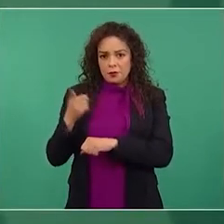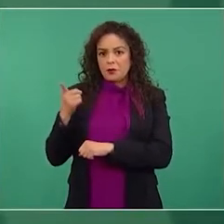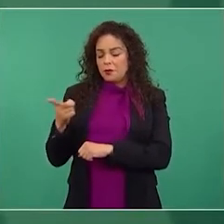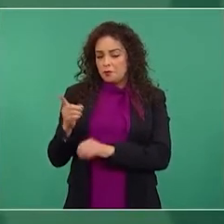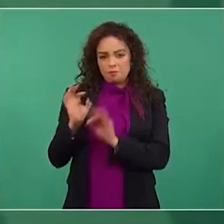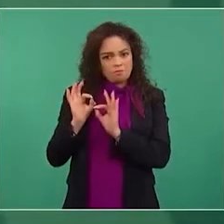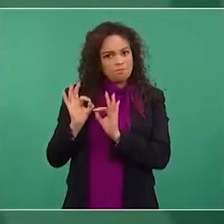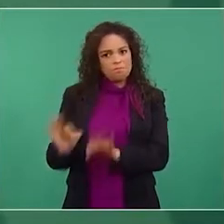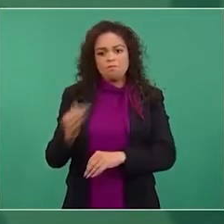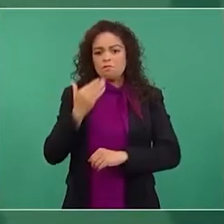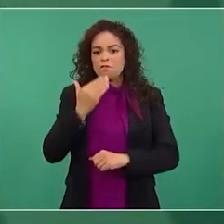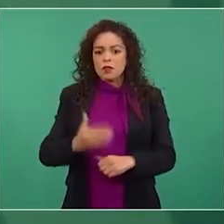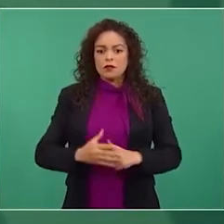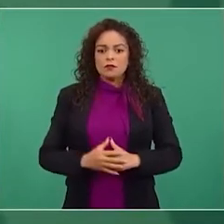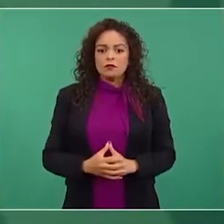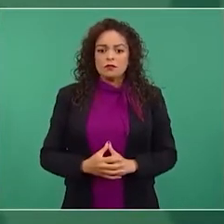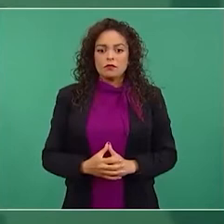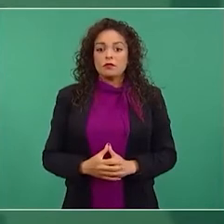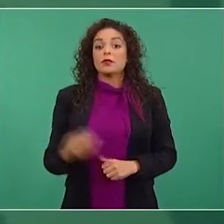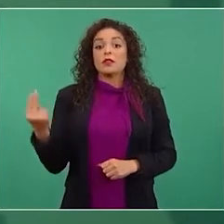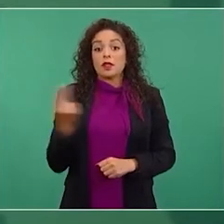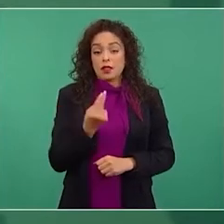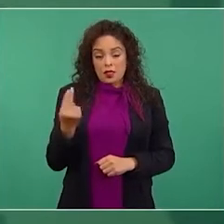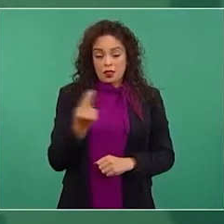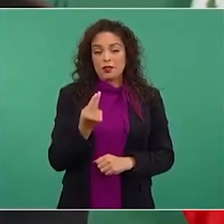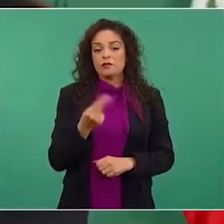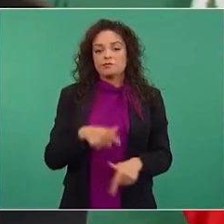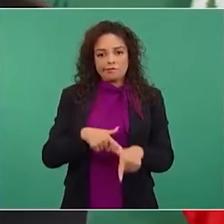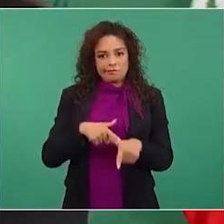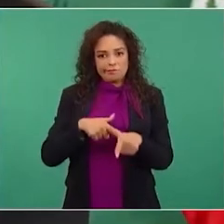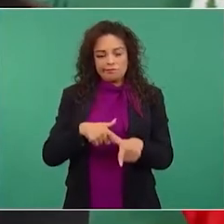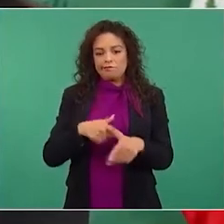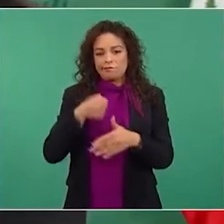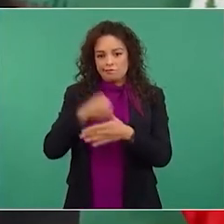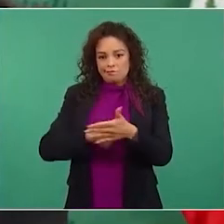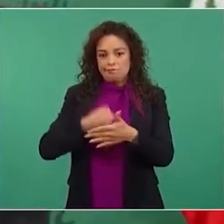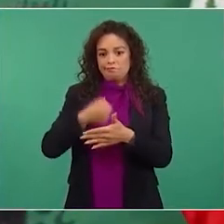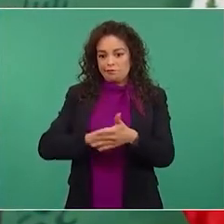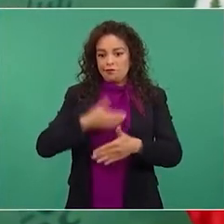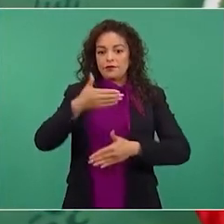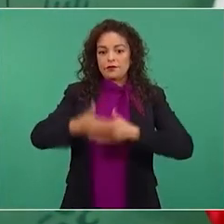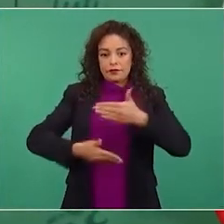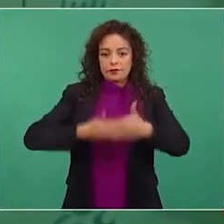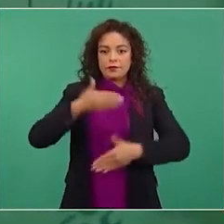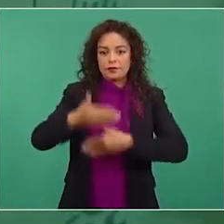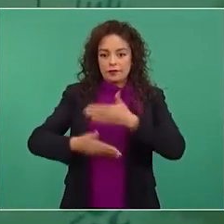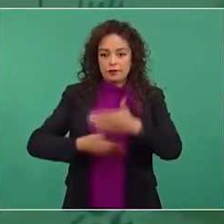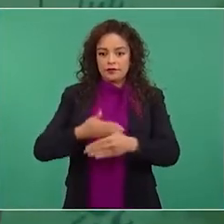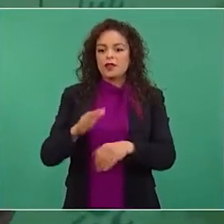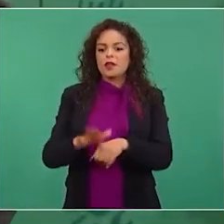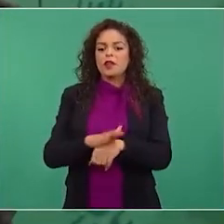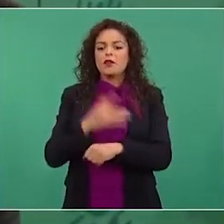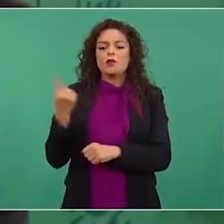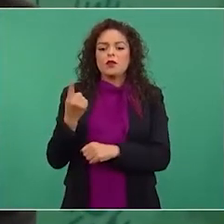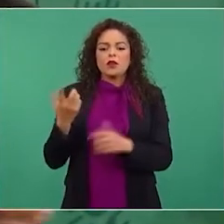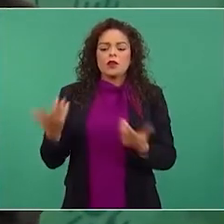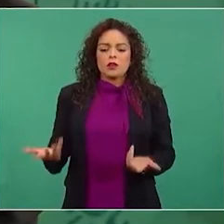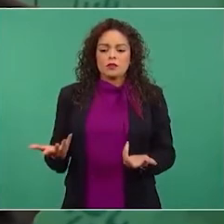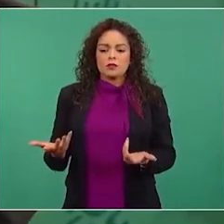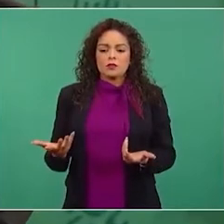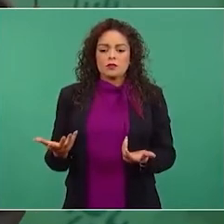Hay que avanzar más, porque todas las instituciones, aquí